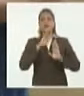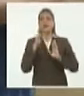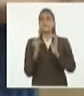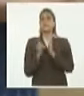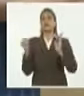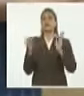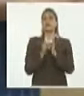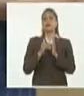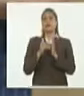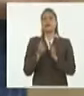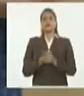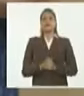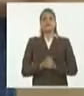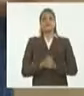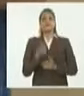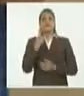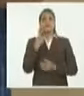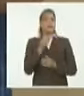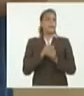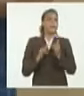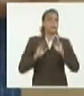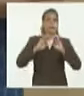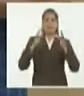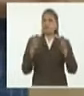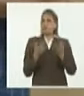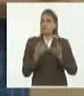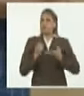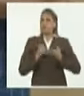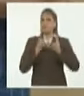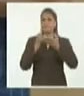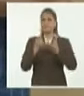principios que ha forjado la revolución, en la que ustedes también